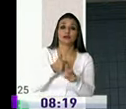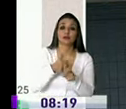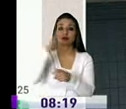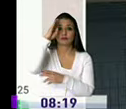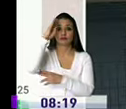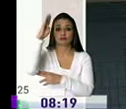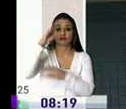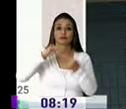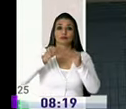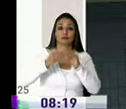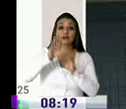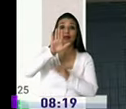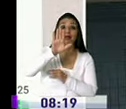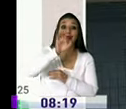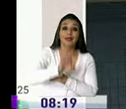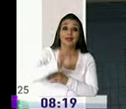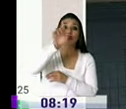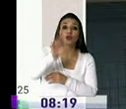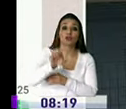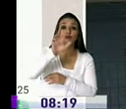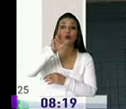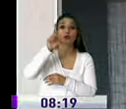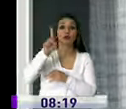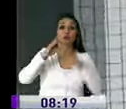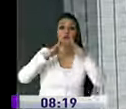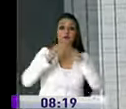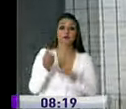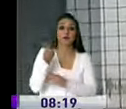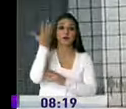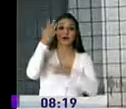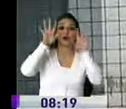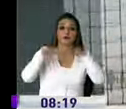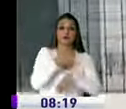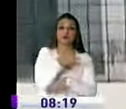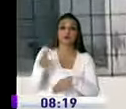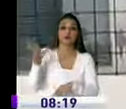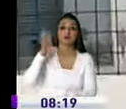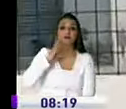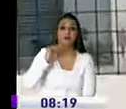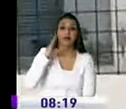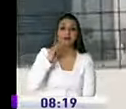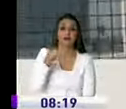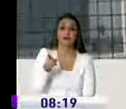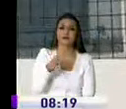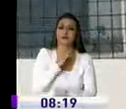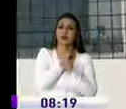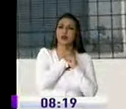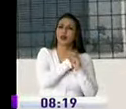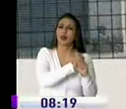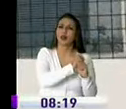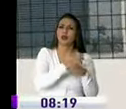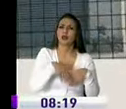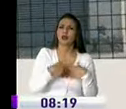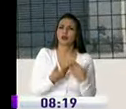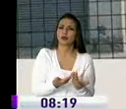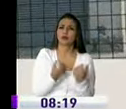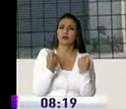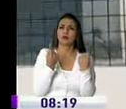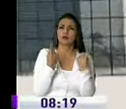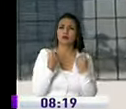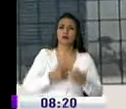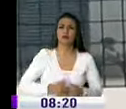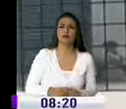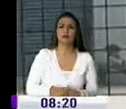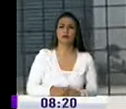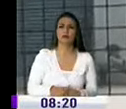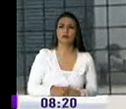número E1151. Es una casa blanca con rejas negras. Ahí está el perrito. ¿Cómo lo pueden tener así? Ven, ahí está.